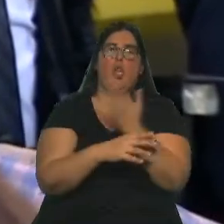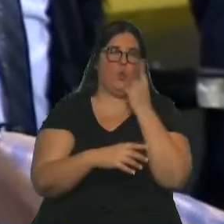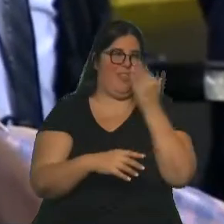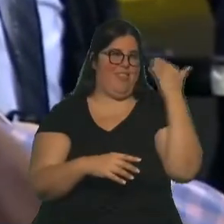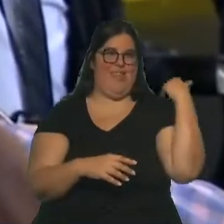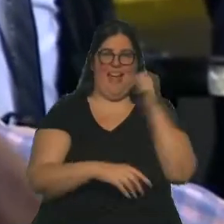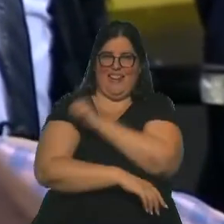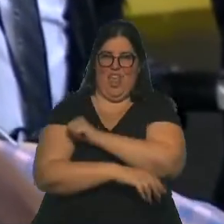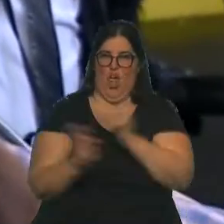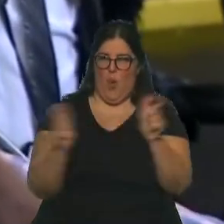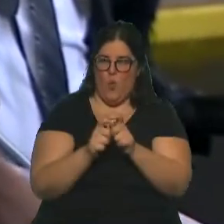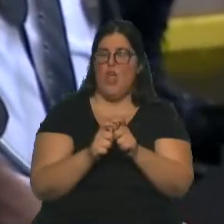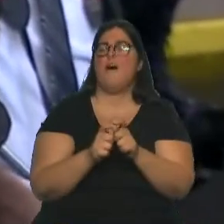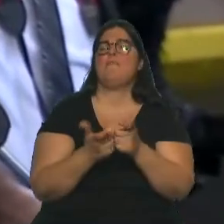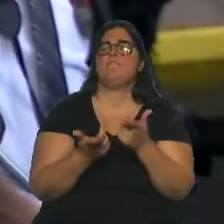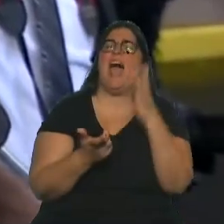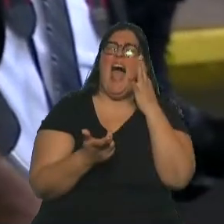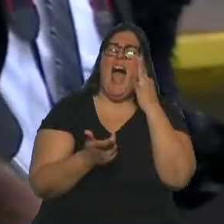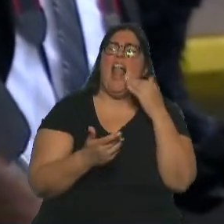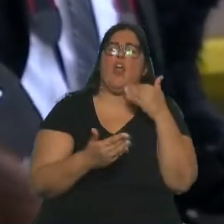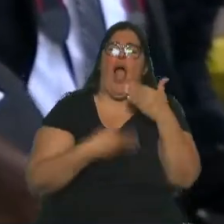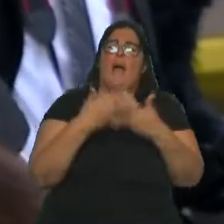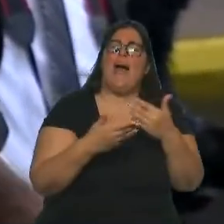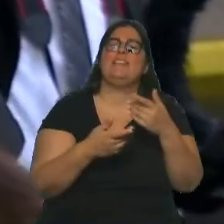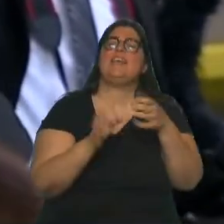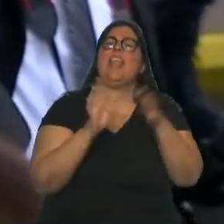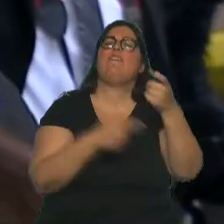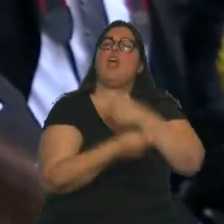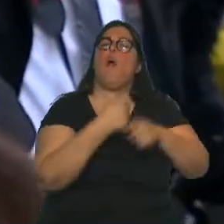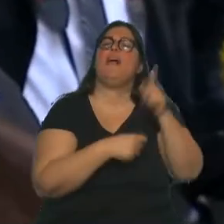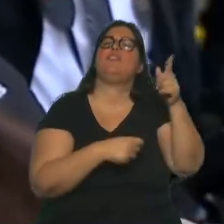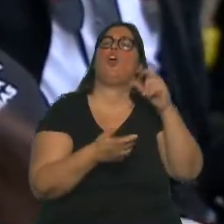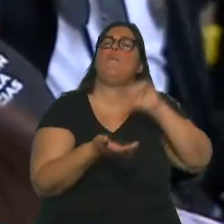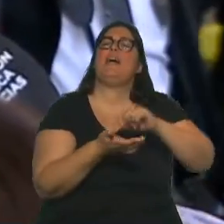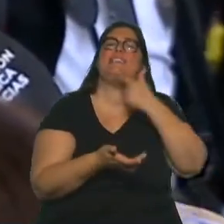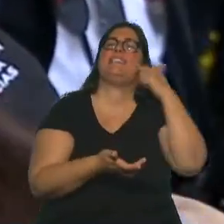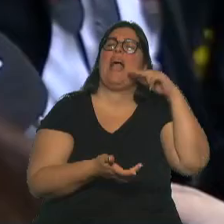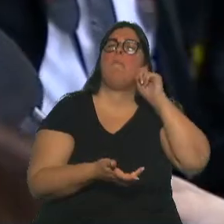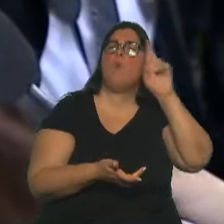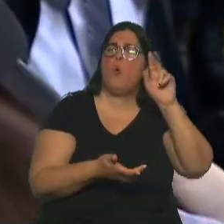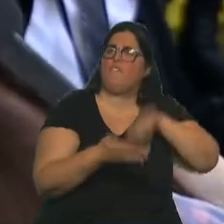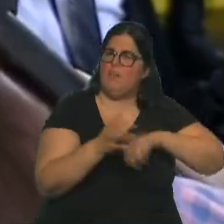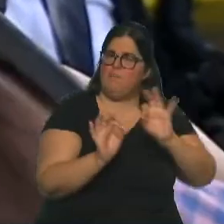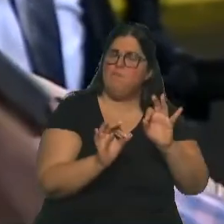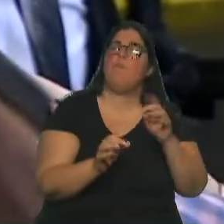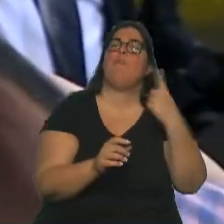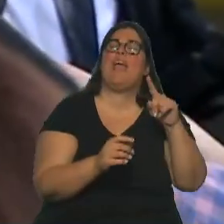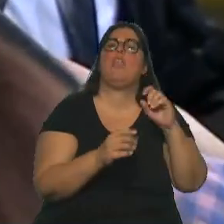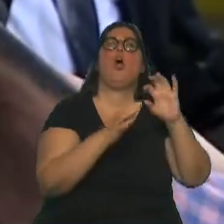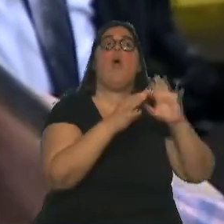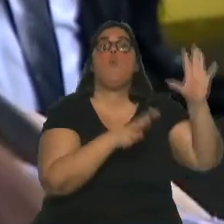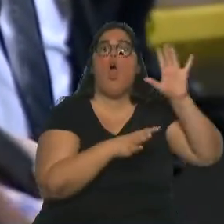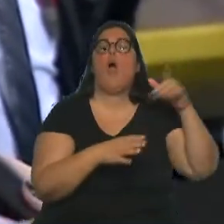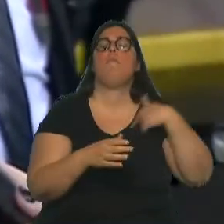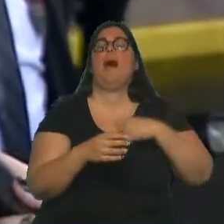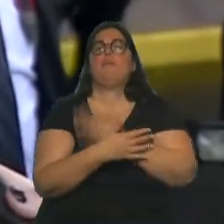días en Río. Creo que han habido avances, firmamos un acuerdo de libre comercio con Singapur. Lo de Mercosur, Unión Europea no avanza. Yo tengo una